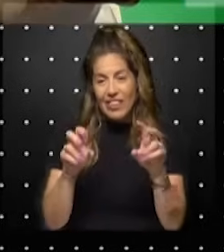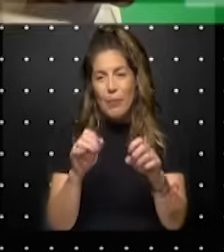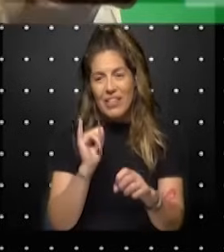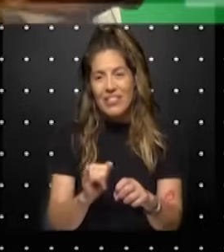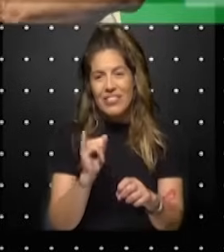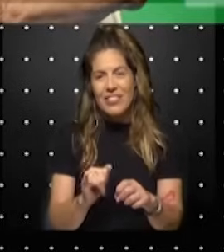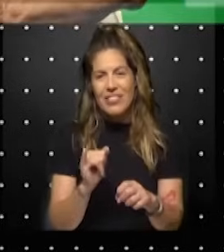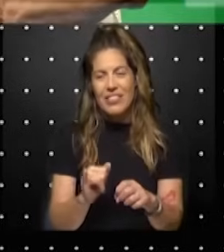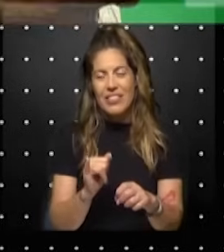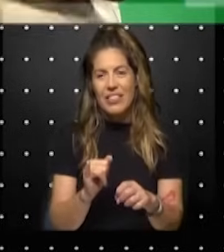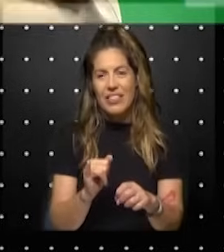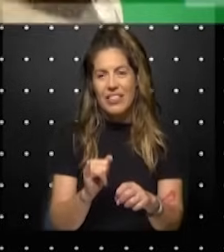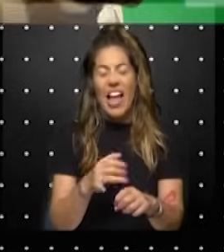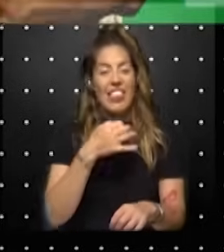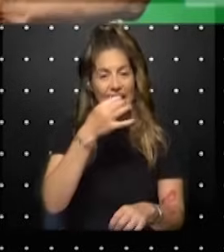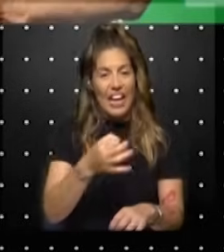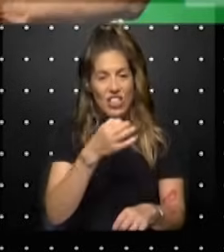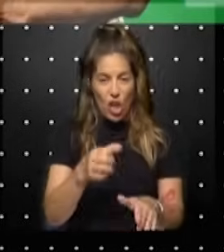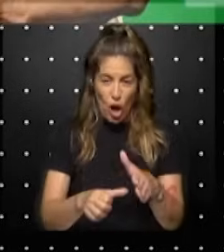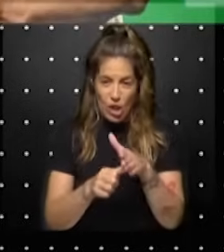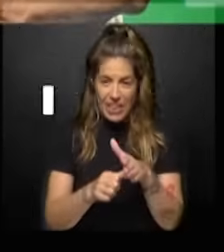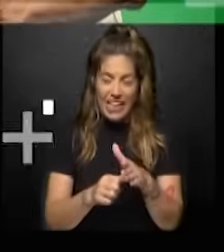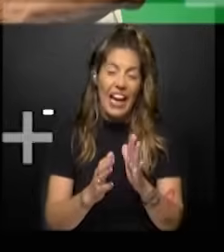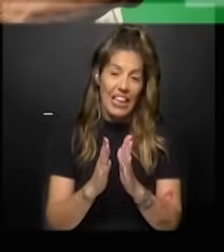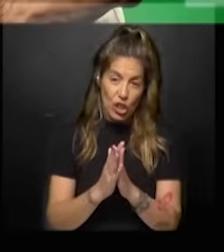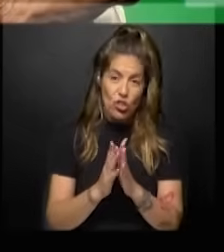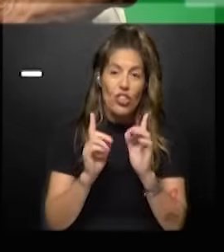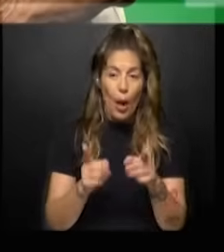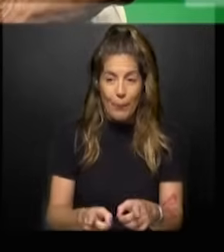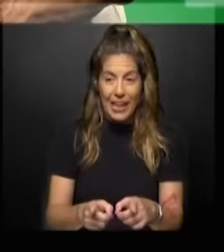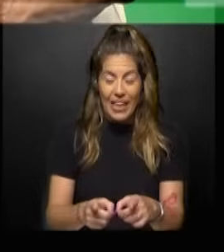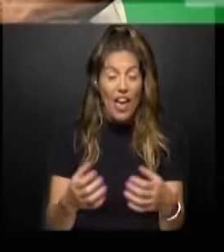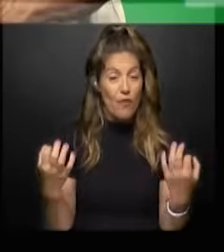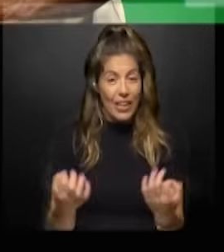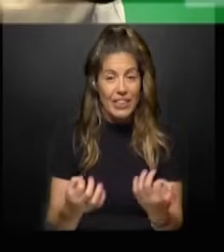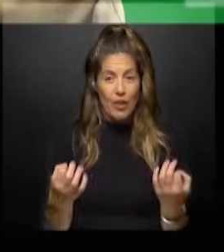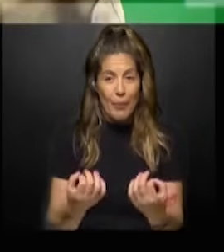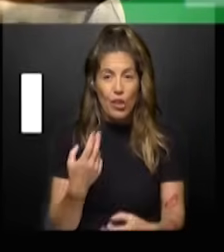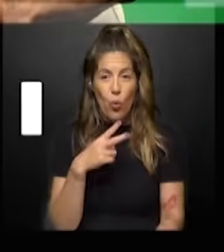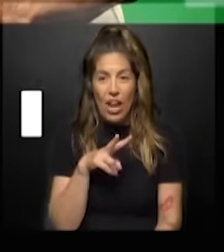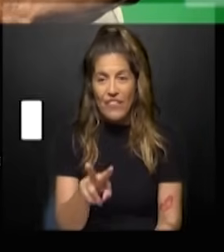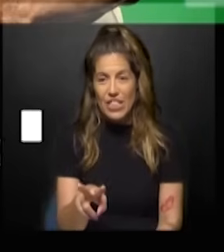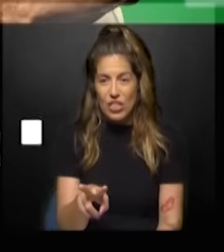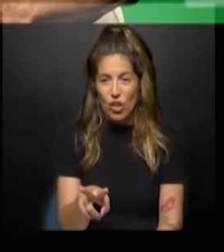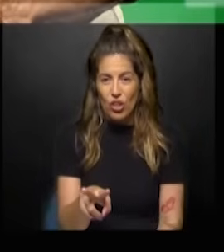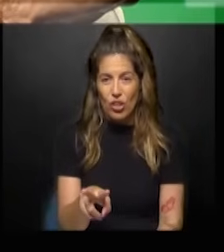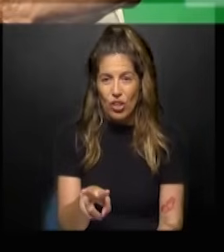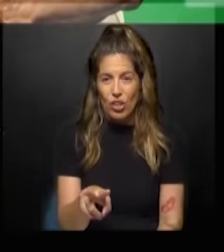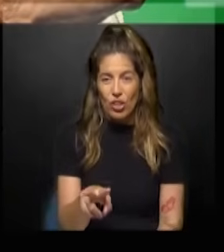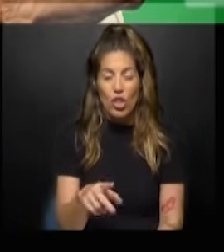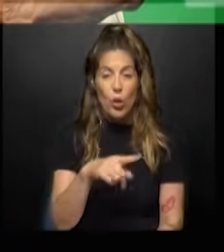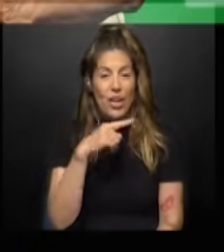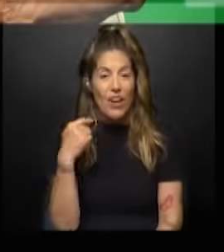habido declaraciones de los líderes religiosos y hay efectivamente una visión, digamos, de una